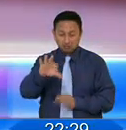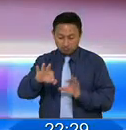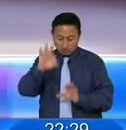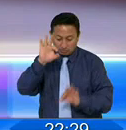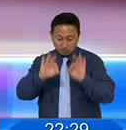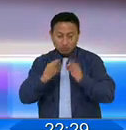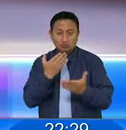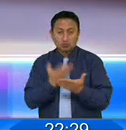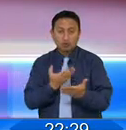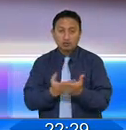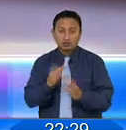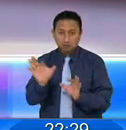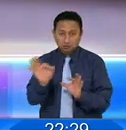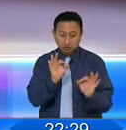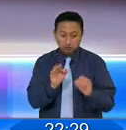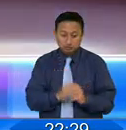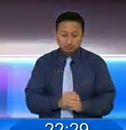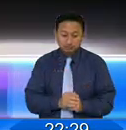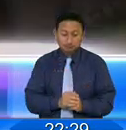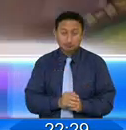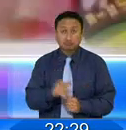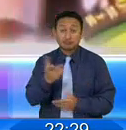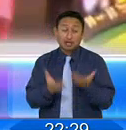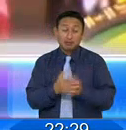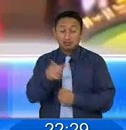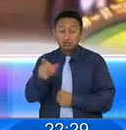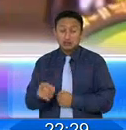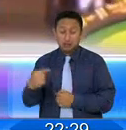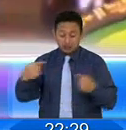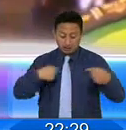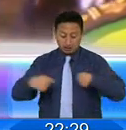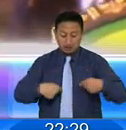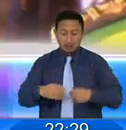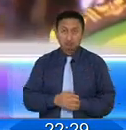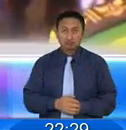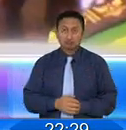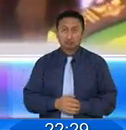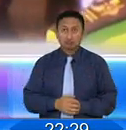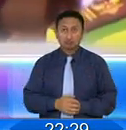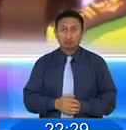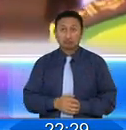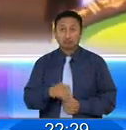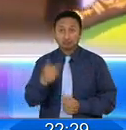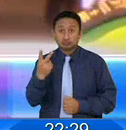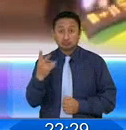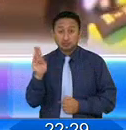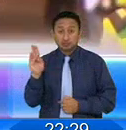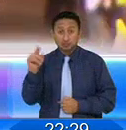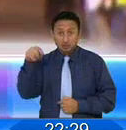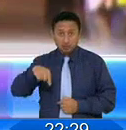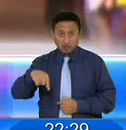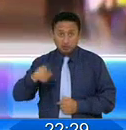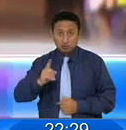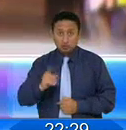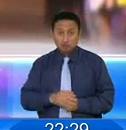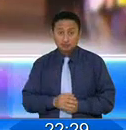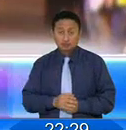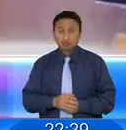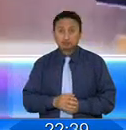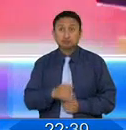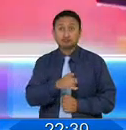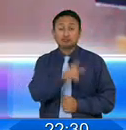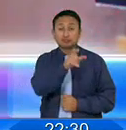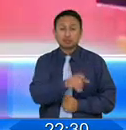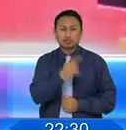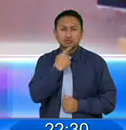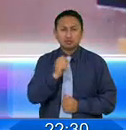números de disparos que tal vez tenga la persona. ¿La pareja no era del lugar? No, la información de los moradores de aquí